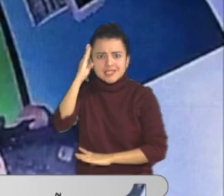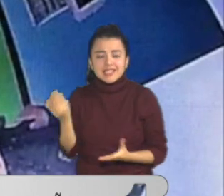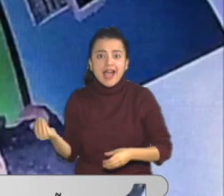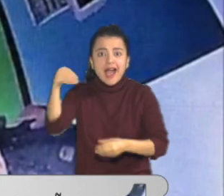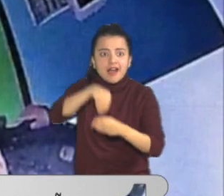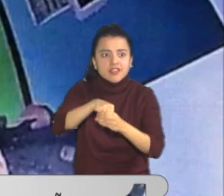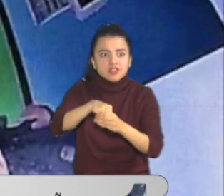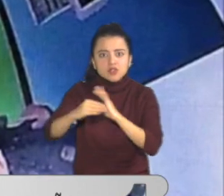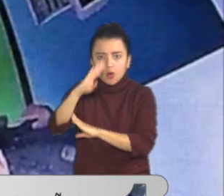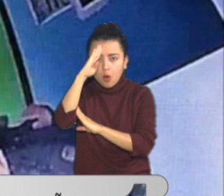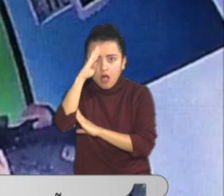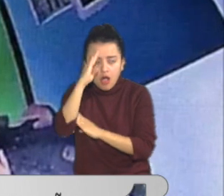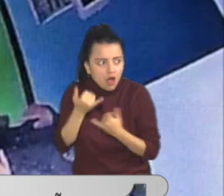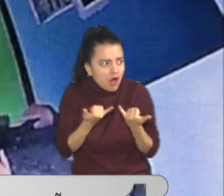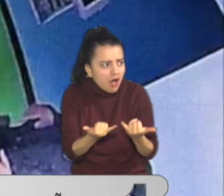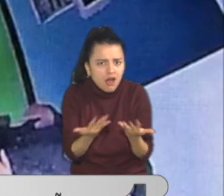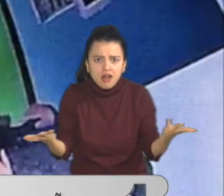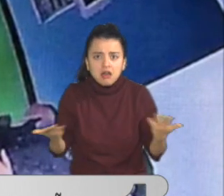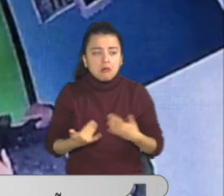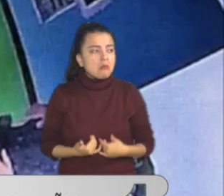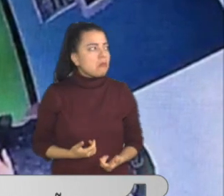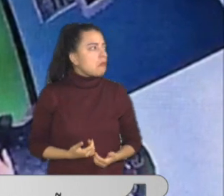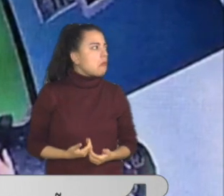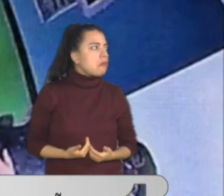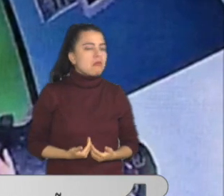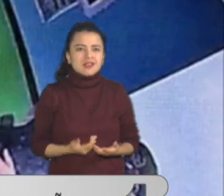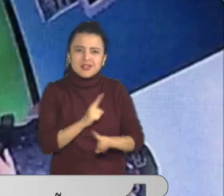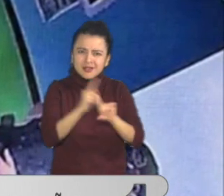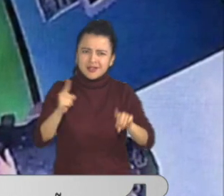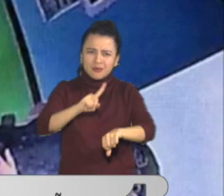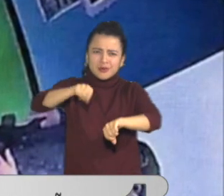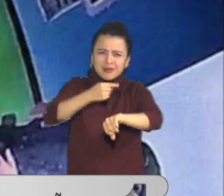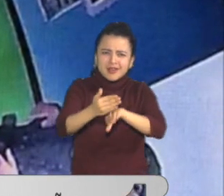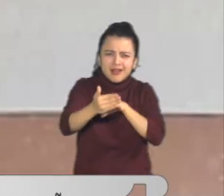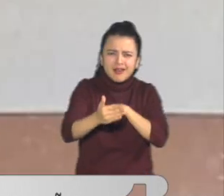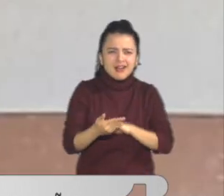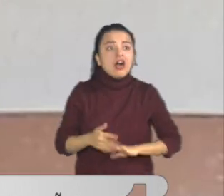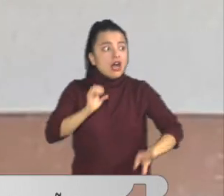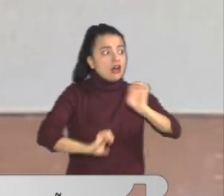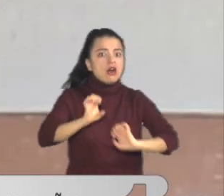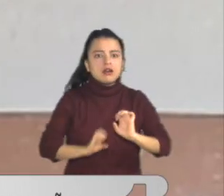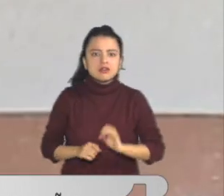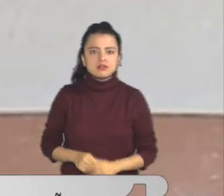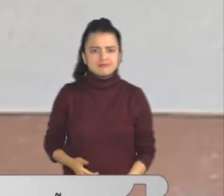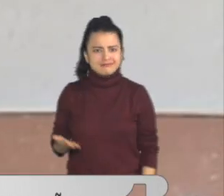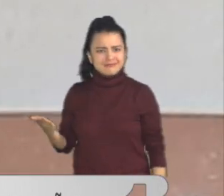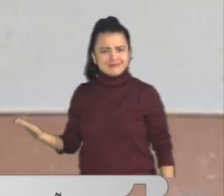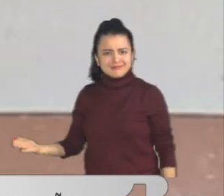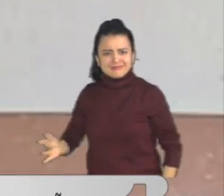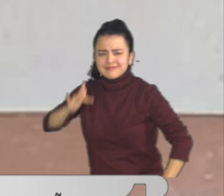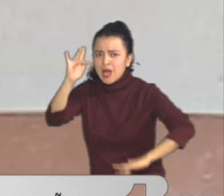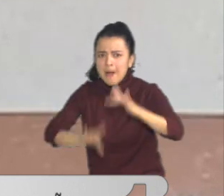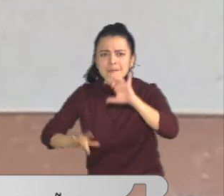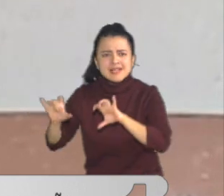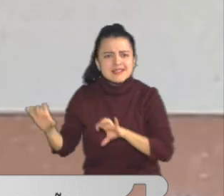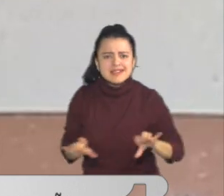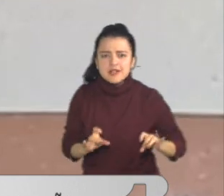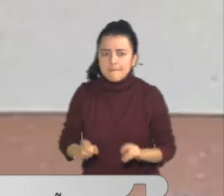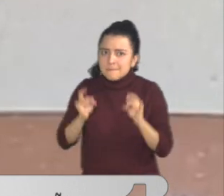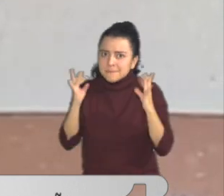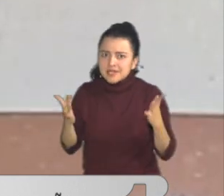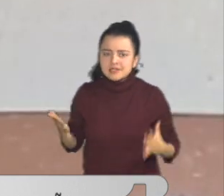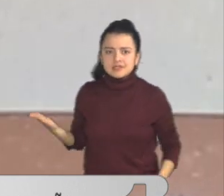de la institución, quienes no actuaron sino hasta después de una hora. Así lo informaron medios locales al difundirse